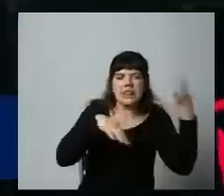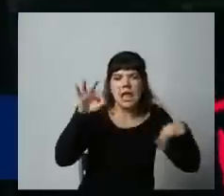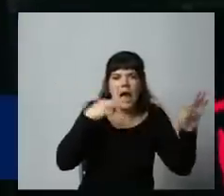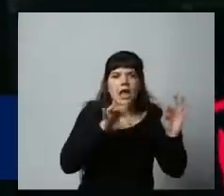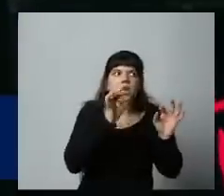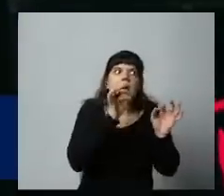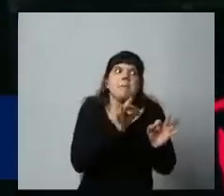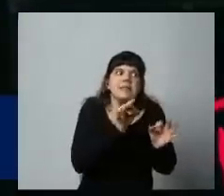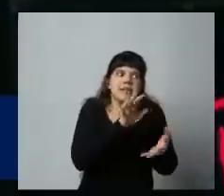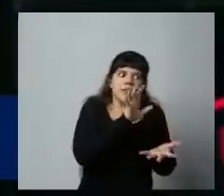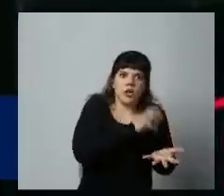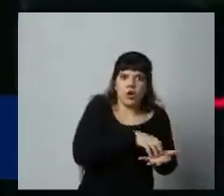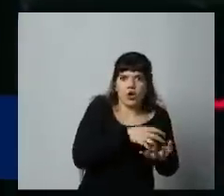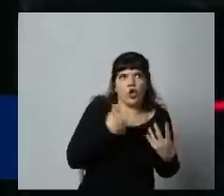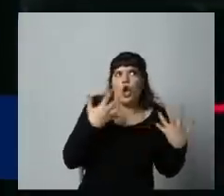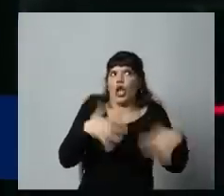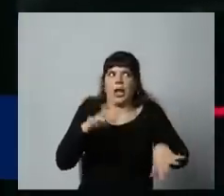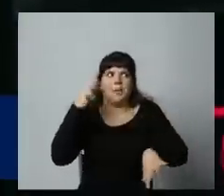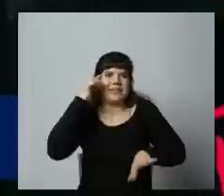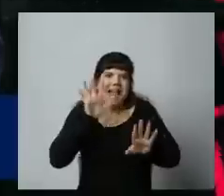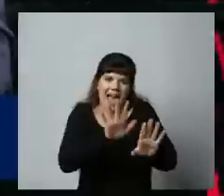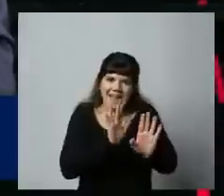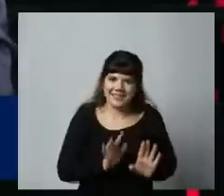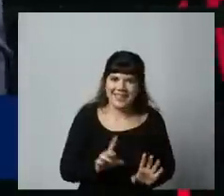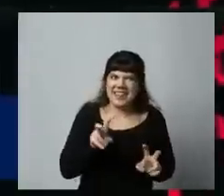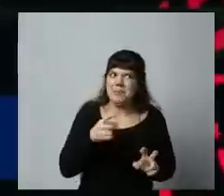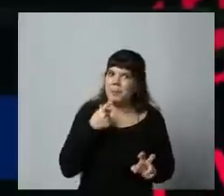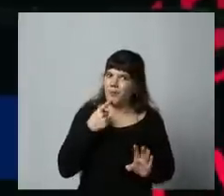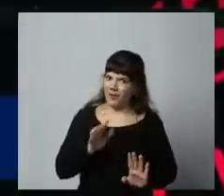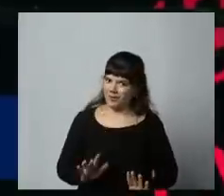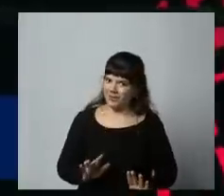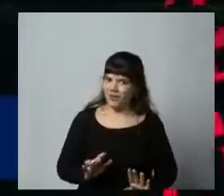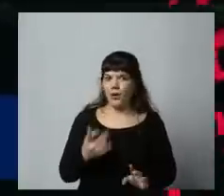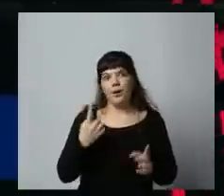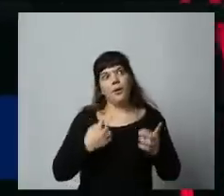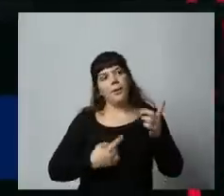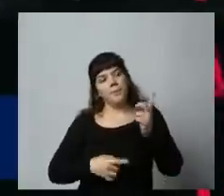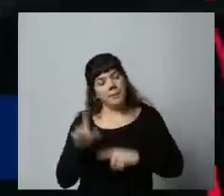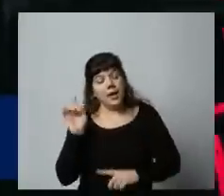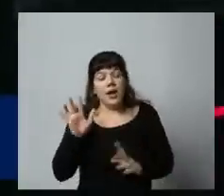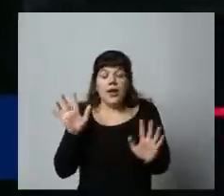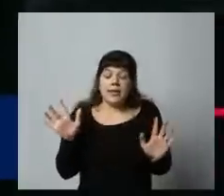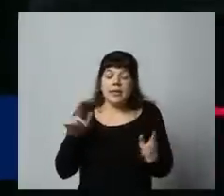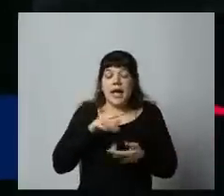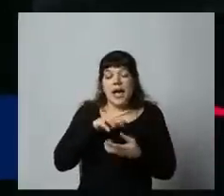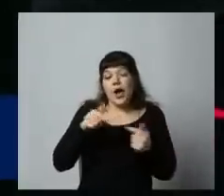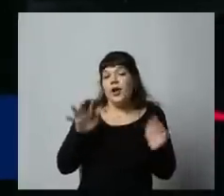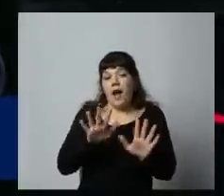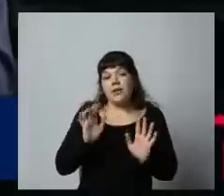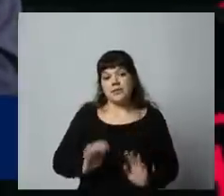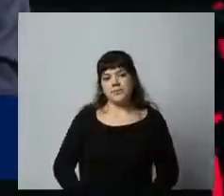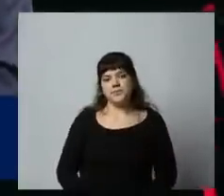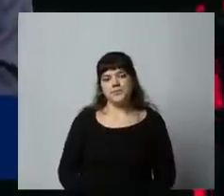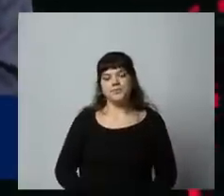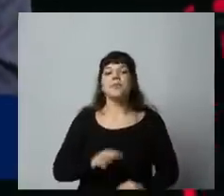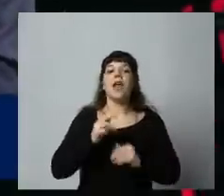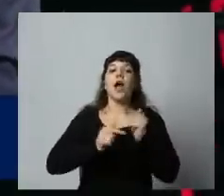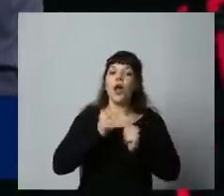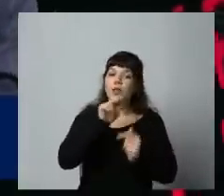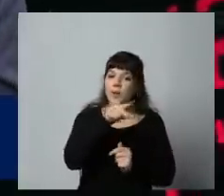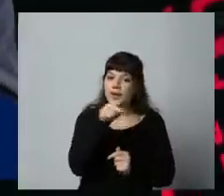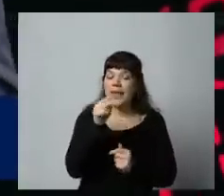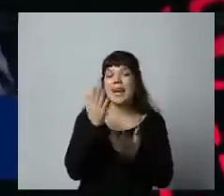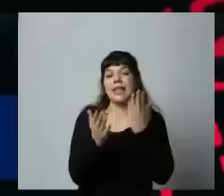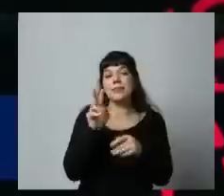galpón y quiero pensar que no sea más por motivaciones políticas pero las cosas por ahora están así seguí poniendo el hashtag